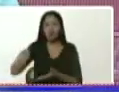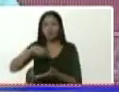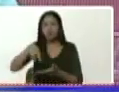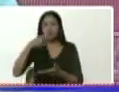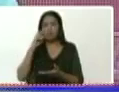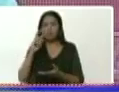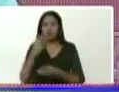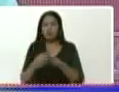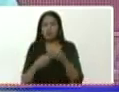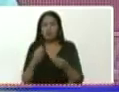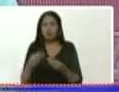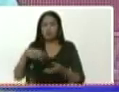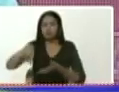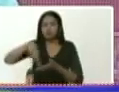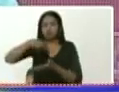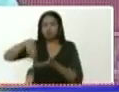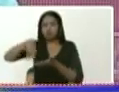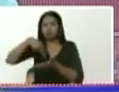a tocar.